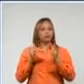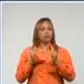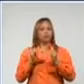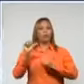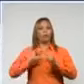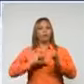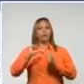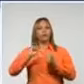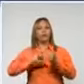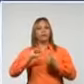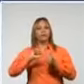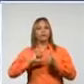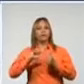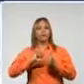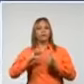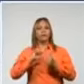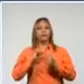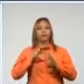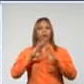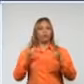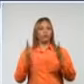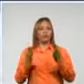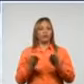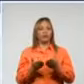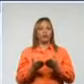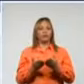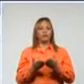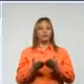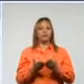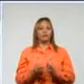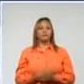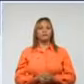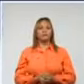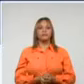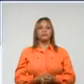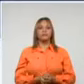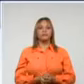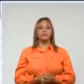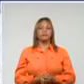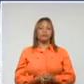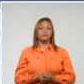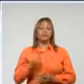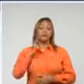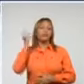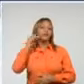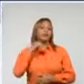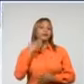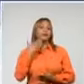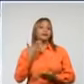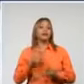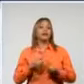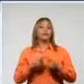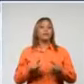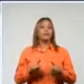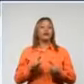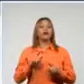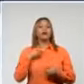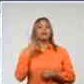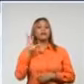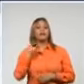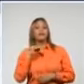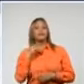comportamiento mundial, que además no podemos estar ajenos, porque traduce muchas cosas,